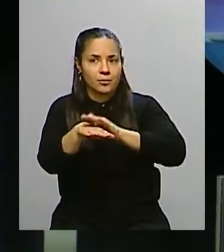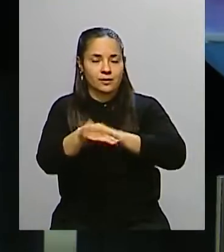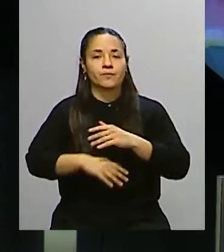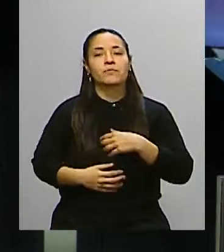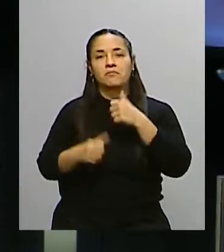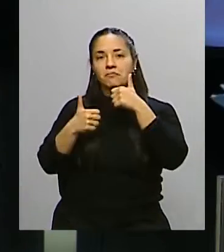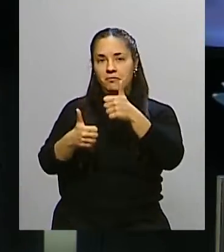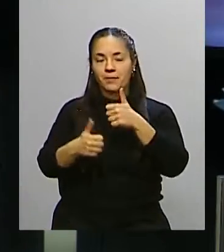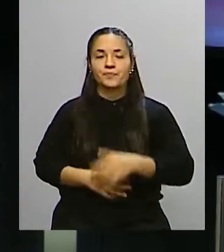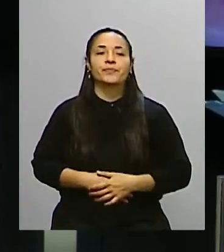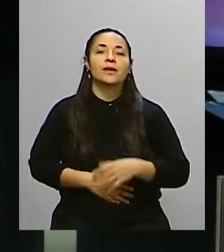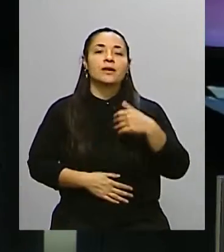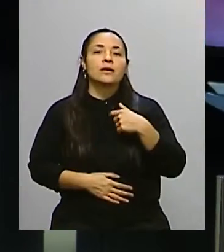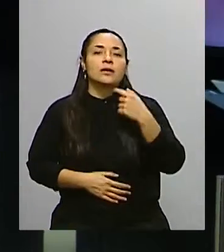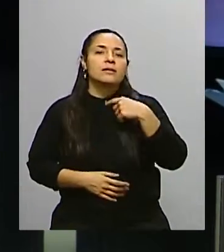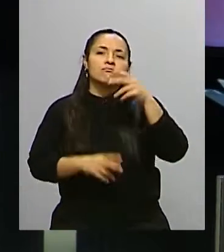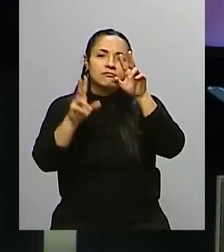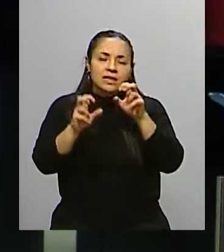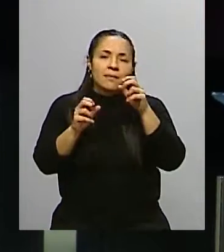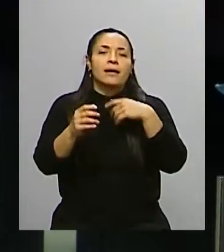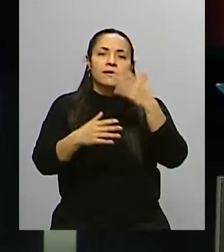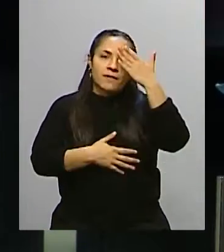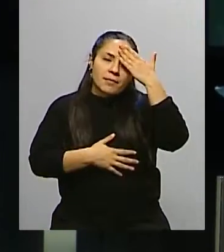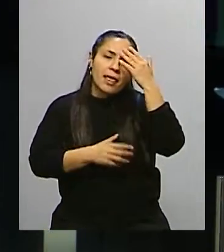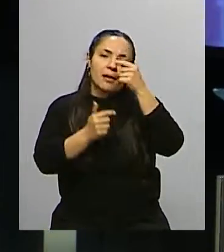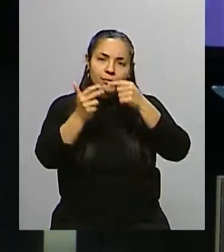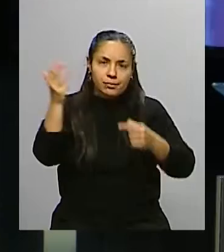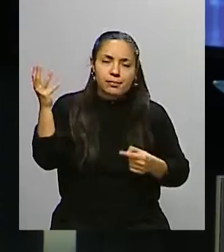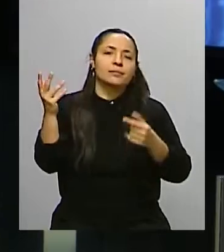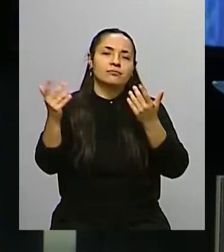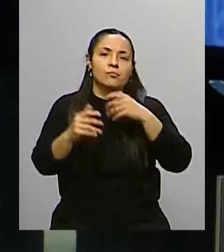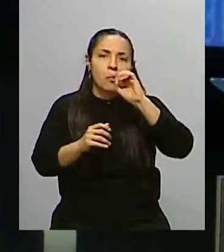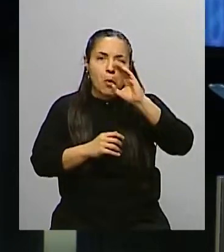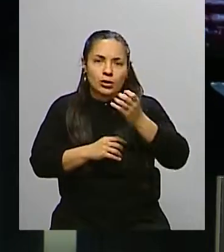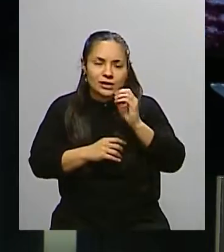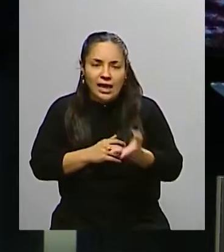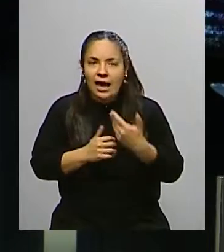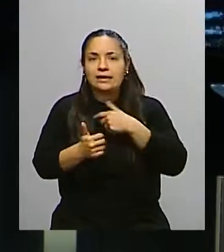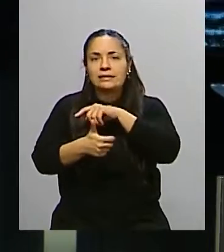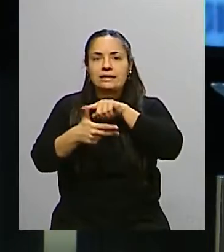recién hablábamos de las enfermedades, digamos, del gran porcentaje que se llevan solamente 3